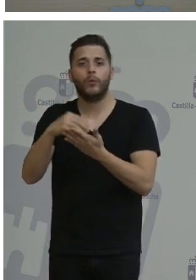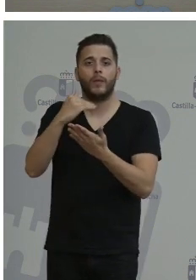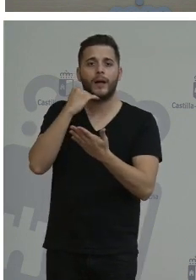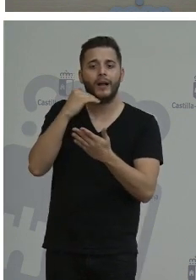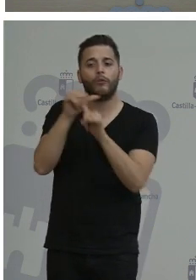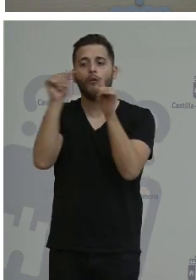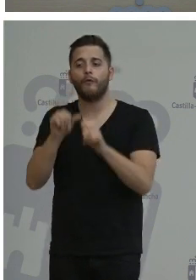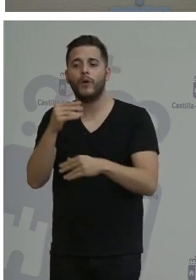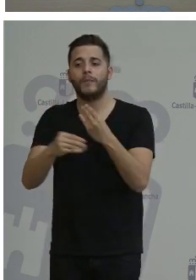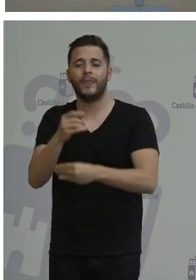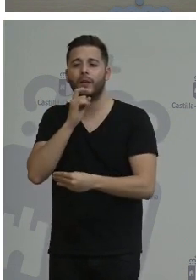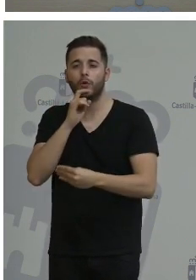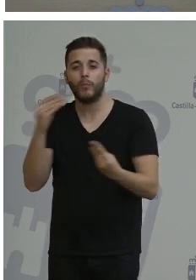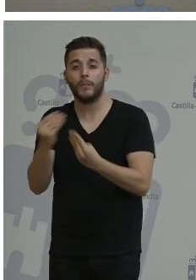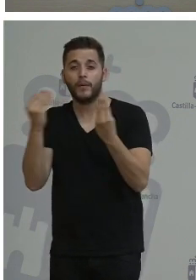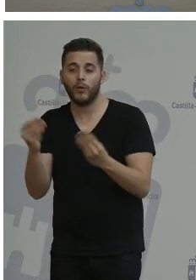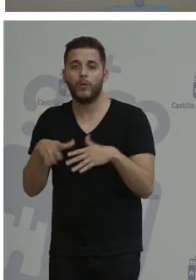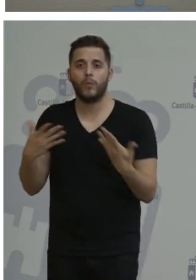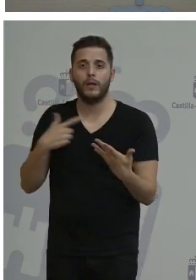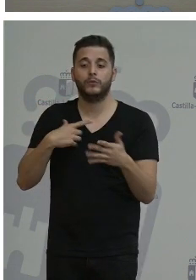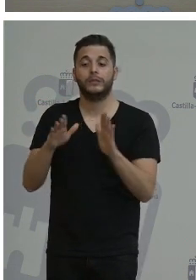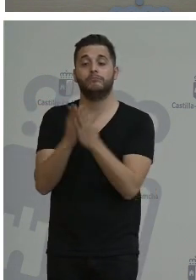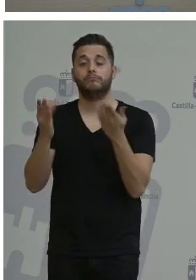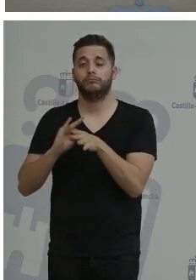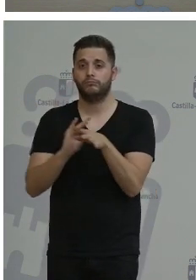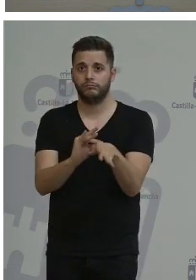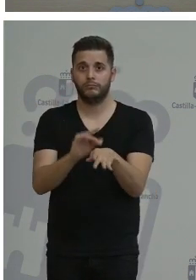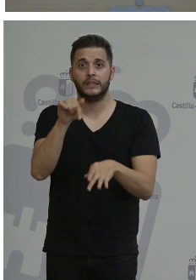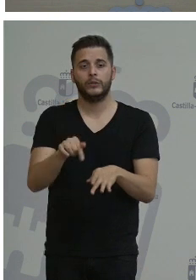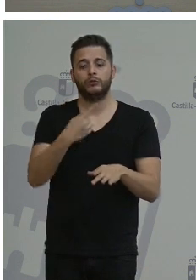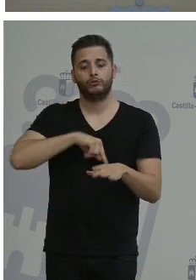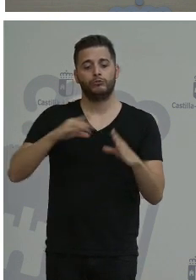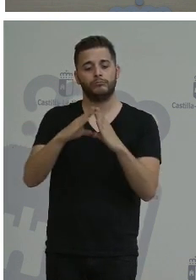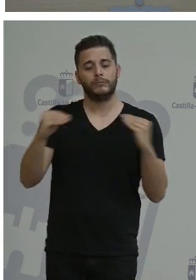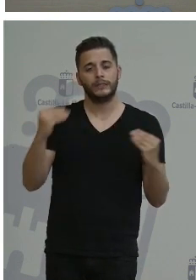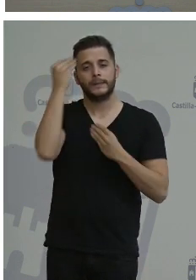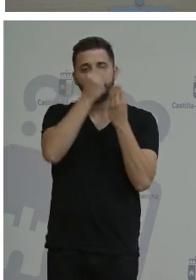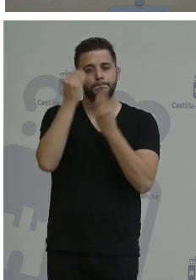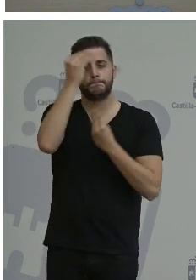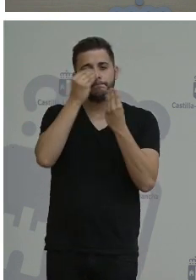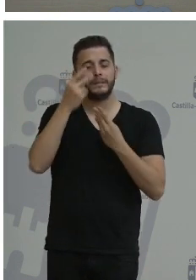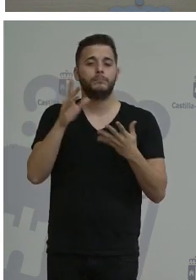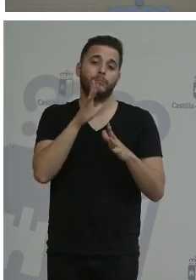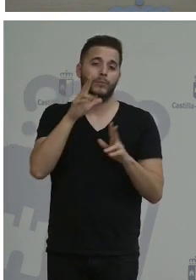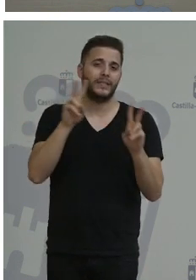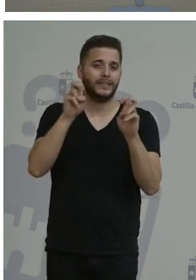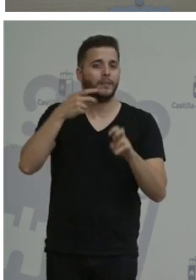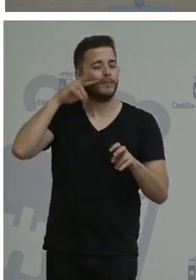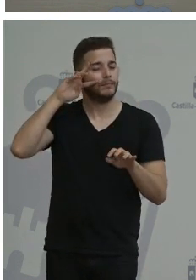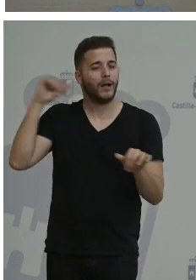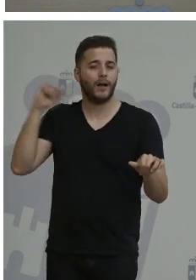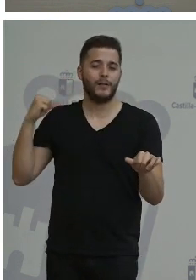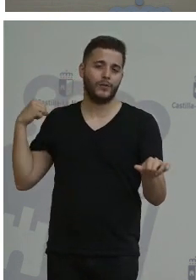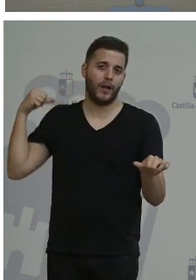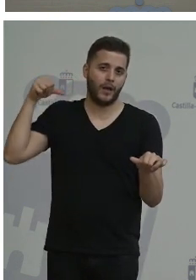la mejor manera de hacerlo. Entonces, pues desde Plena Inclusión Andalucía hemos estado reflexionando sobre este tema en base a la experiencia que tenemos desde hace ya